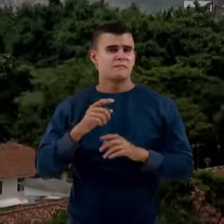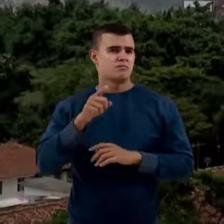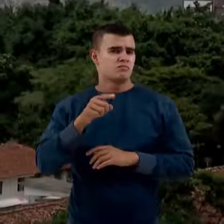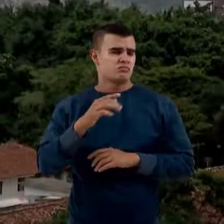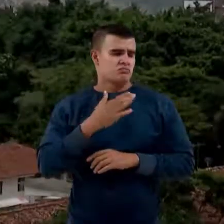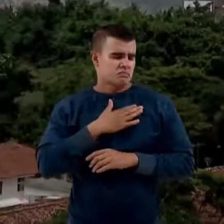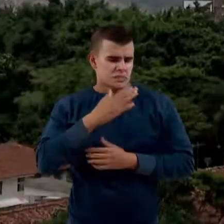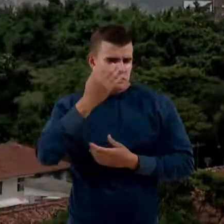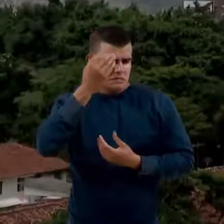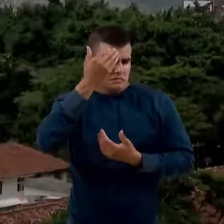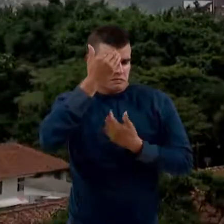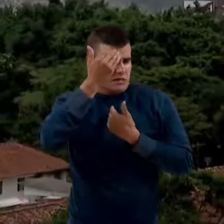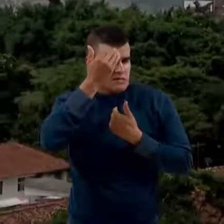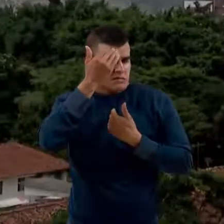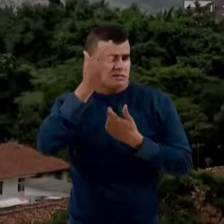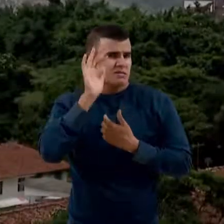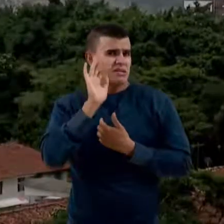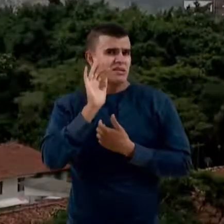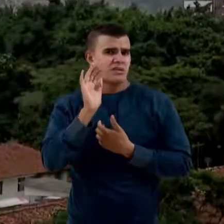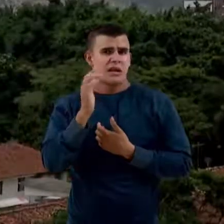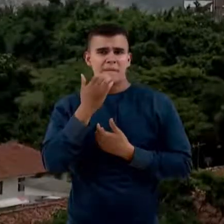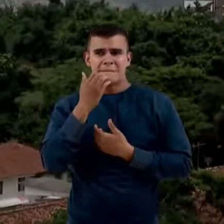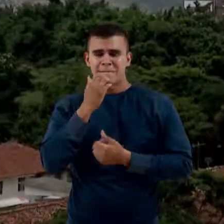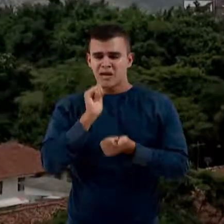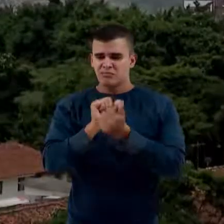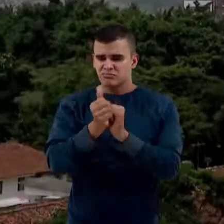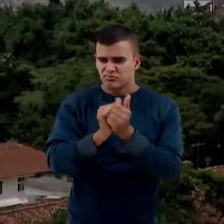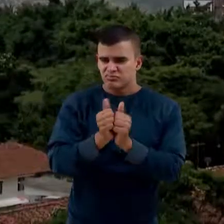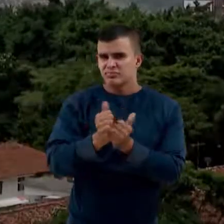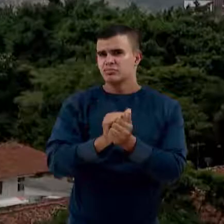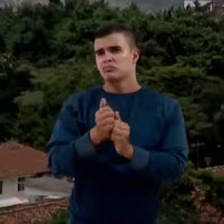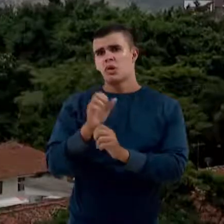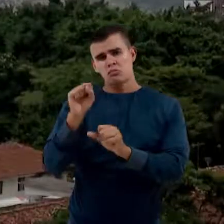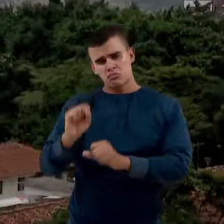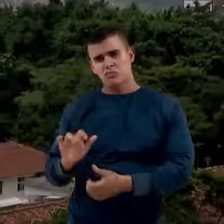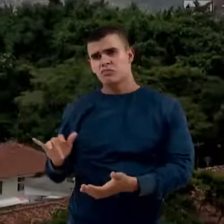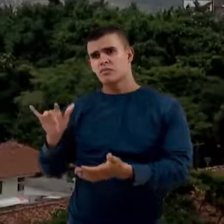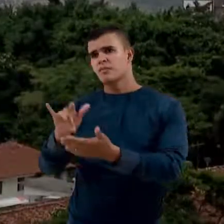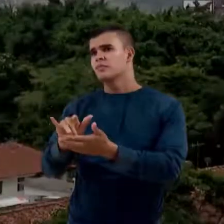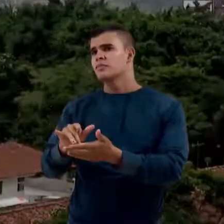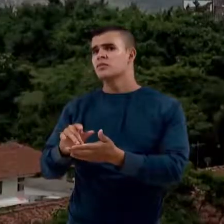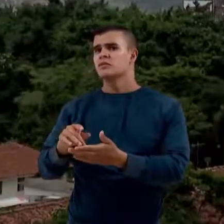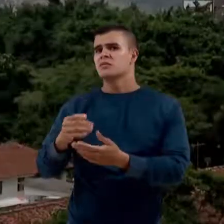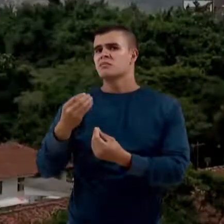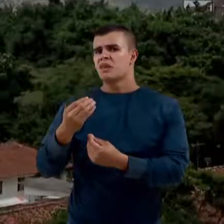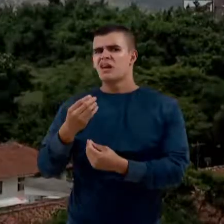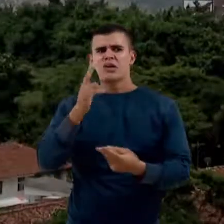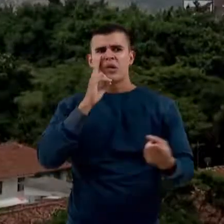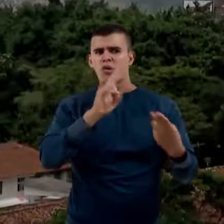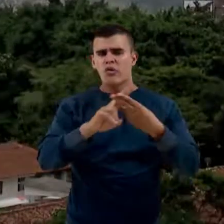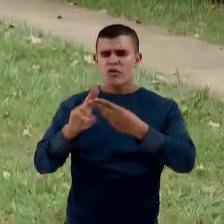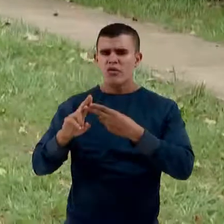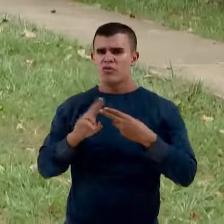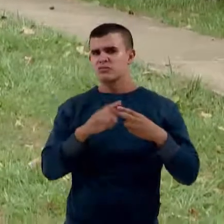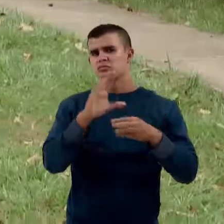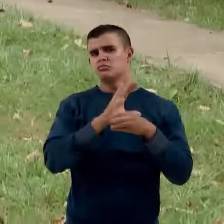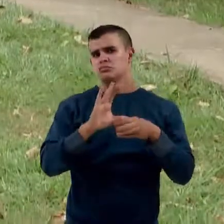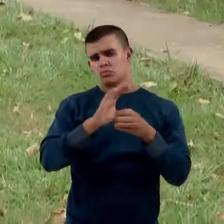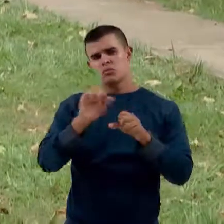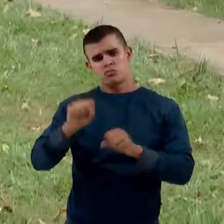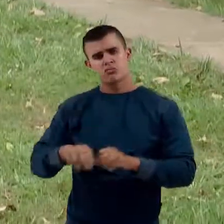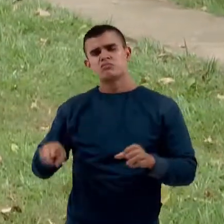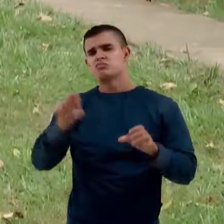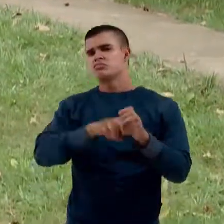en un fin de semana, pues nos podía ayudar a que la gente conozca su ciudad, a que se integre al deporte y a que se una a nuestra práctica. Por su